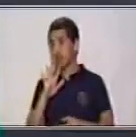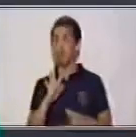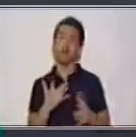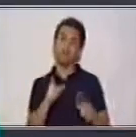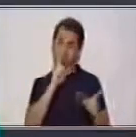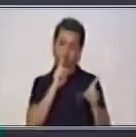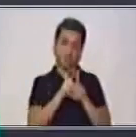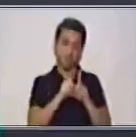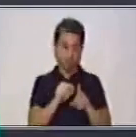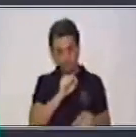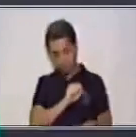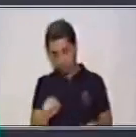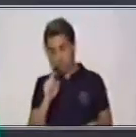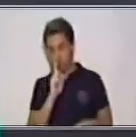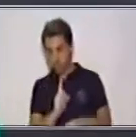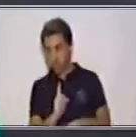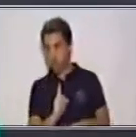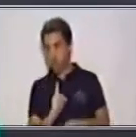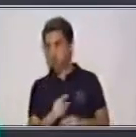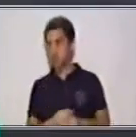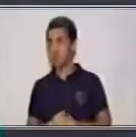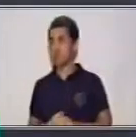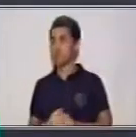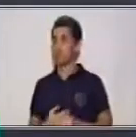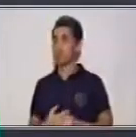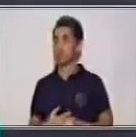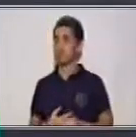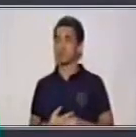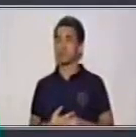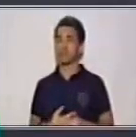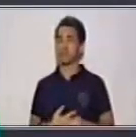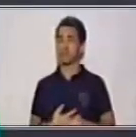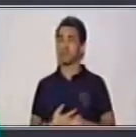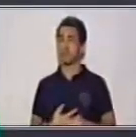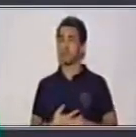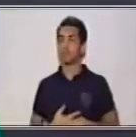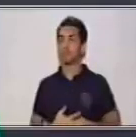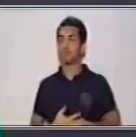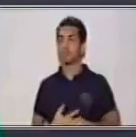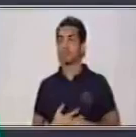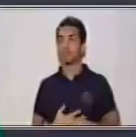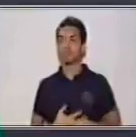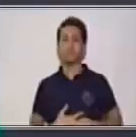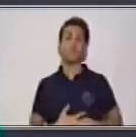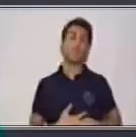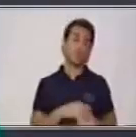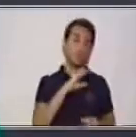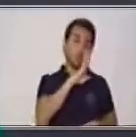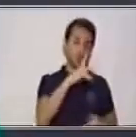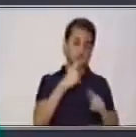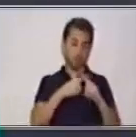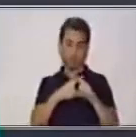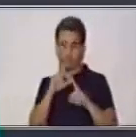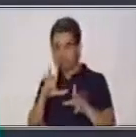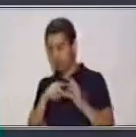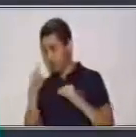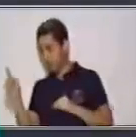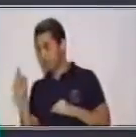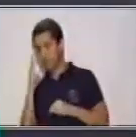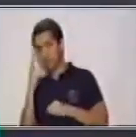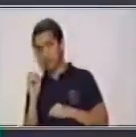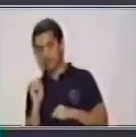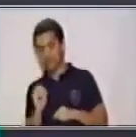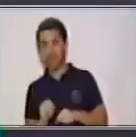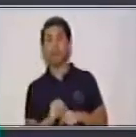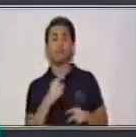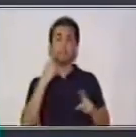representar también como una fracción agregándole el número 1 y vamos a tener 4 por 5, 20, más 1